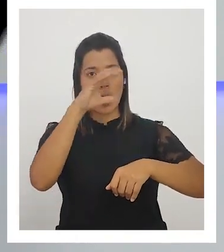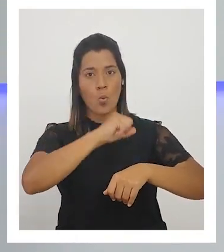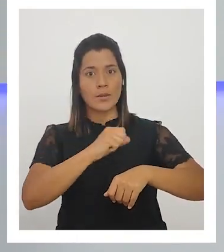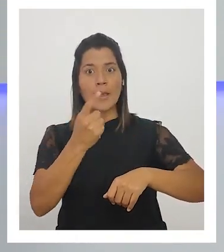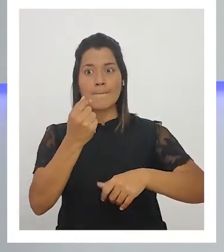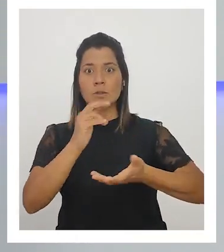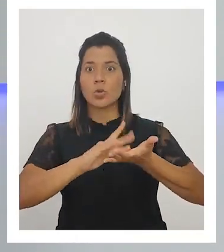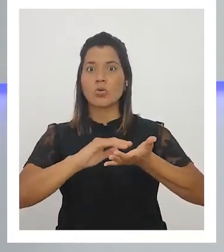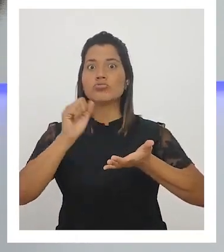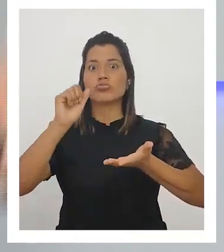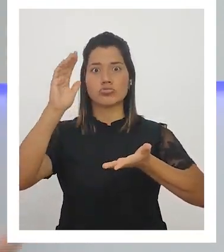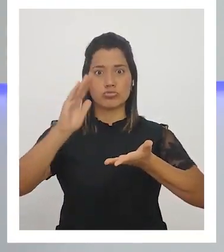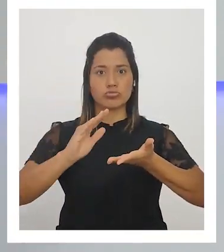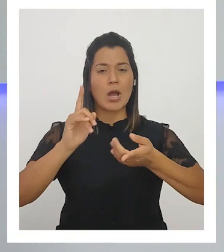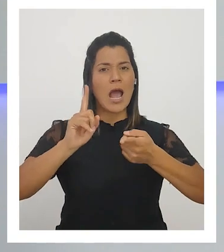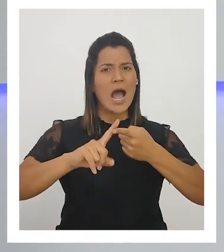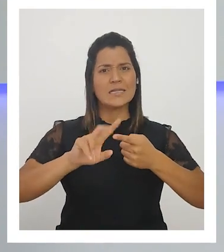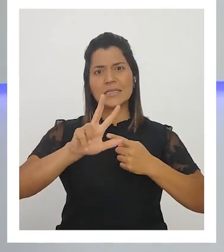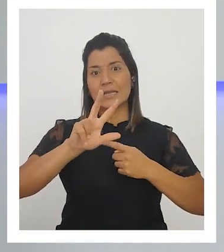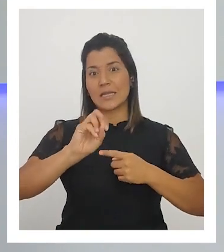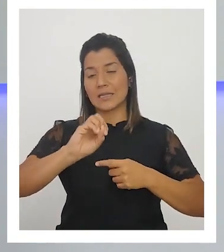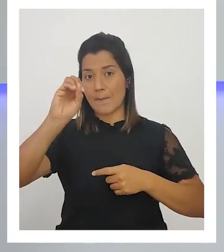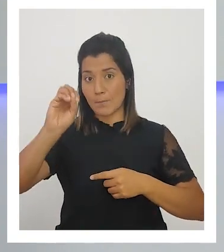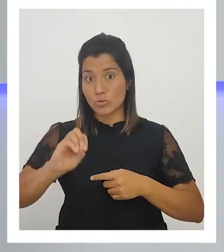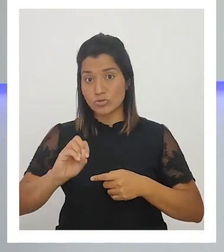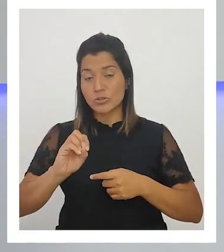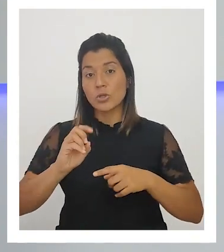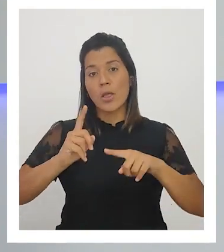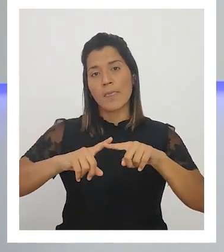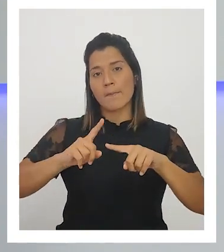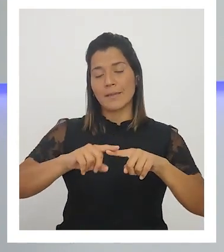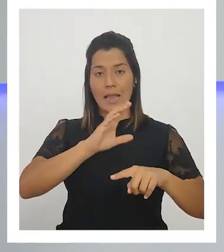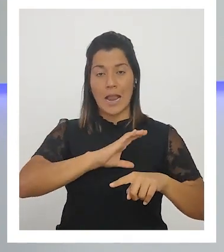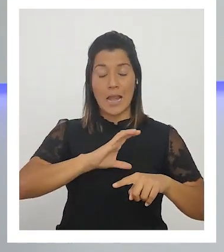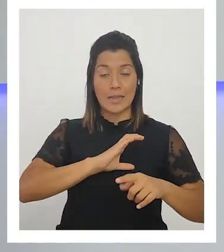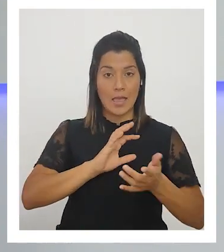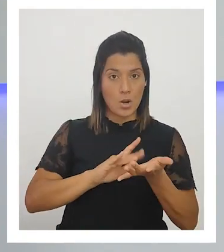rebajas de hasta más de un 30% dependiendo de la calidad.